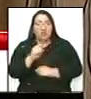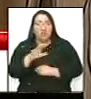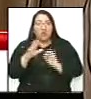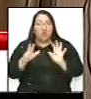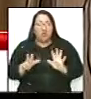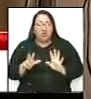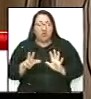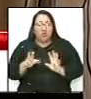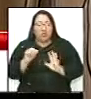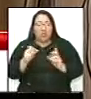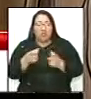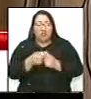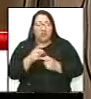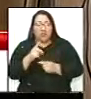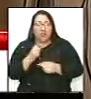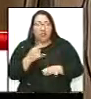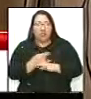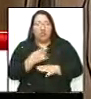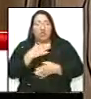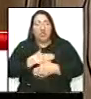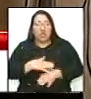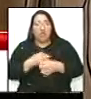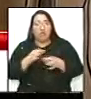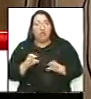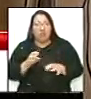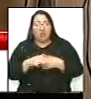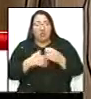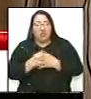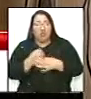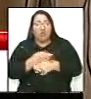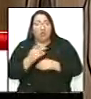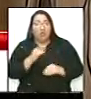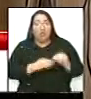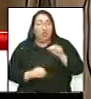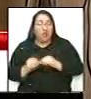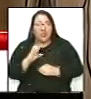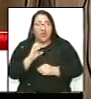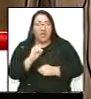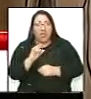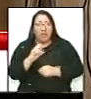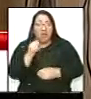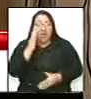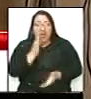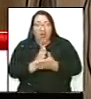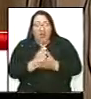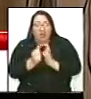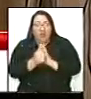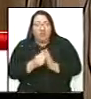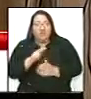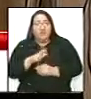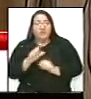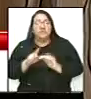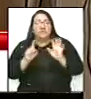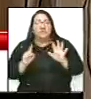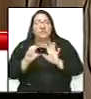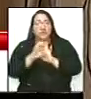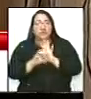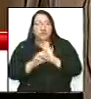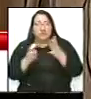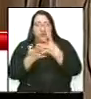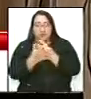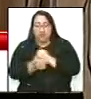158 y la comisión del delito contra la tranquilidad pública en la modalidad de organización criminal, sancionando el artículo 317 del Código